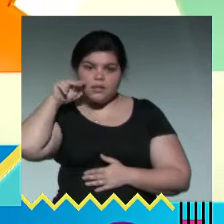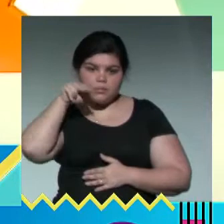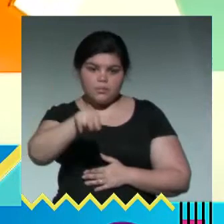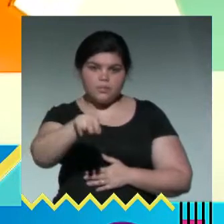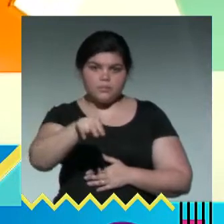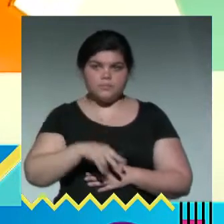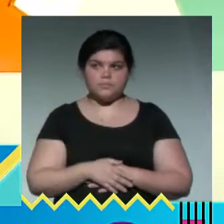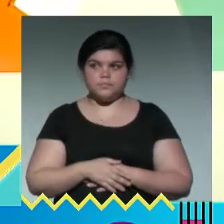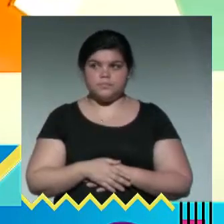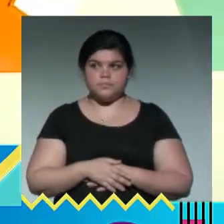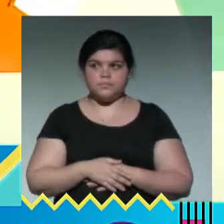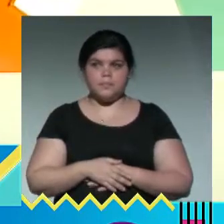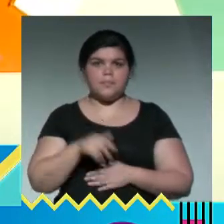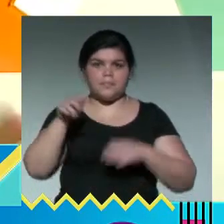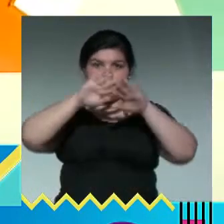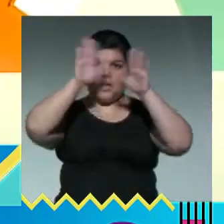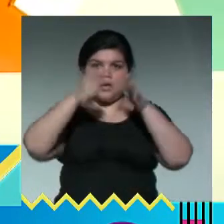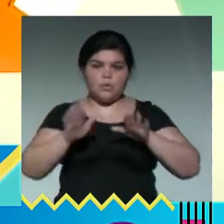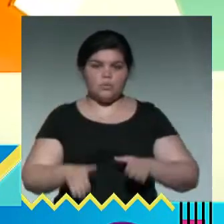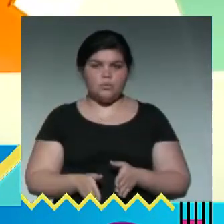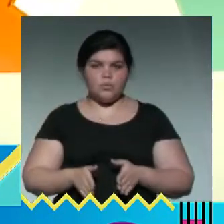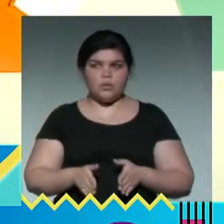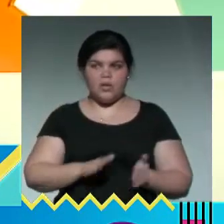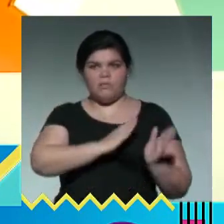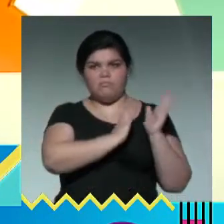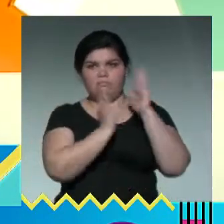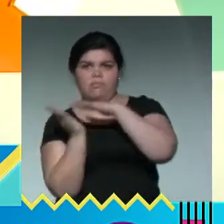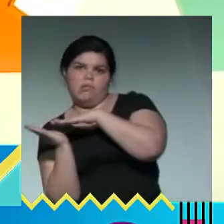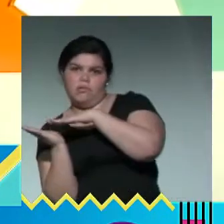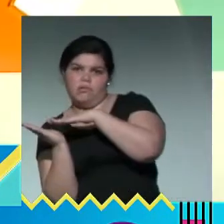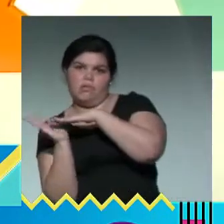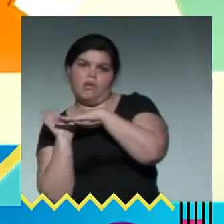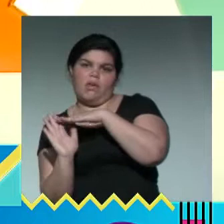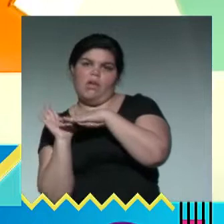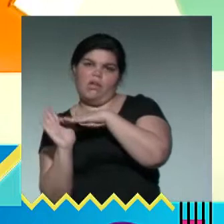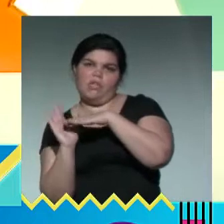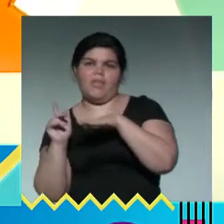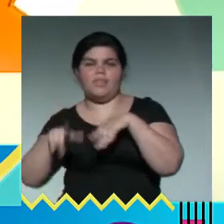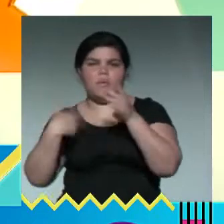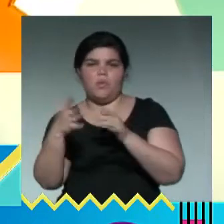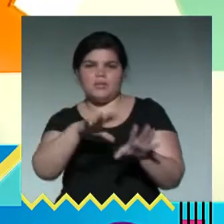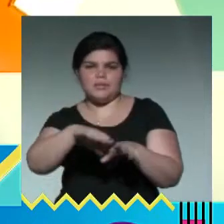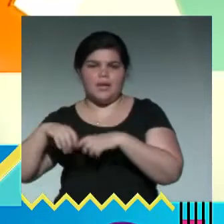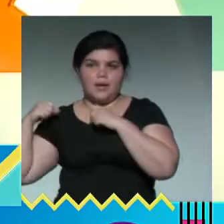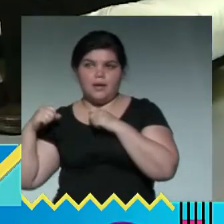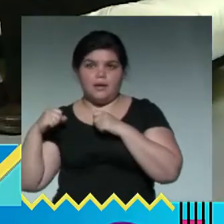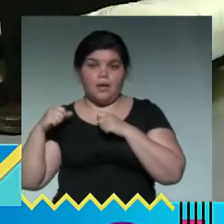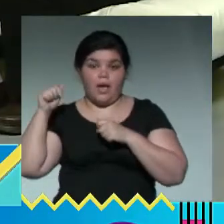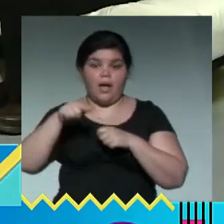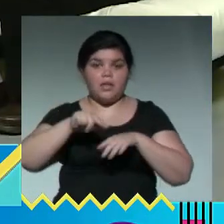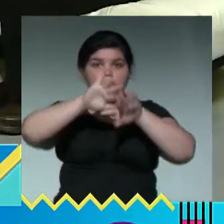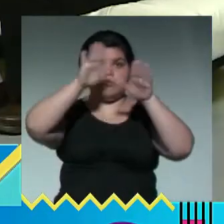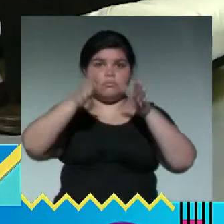se sacó, estuvo mucho tiempo incluso volcada. En su lugar se hizo un conjunto escultórico también